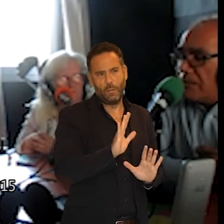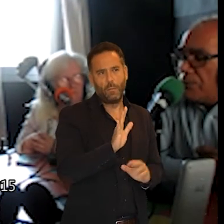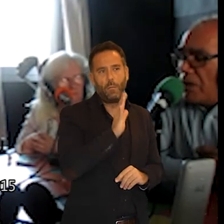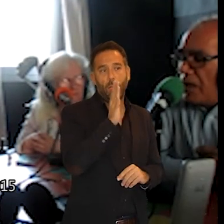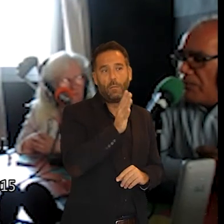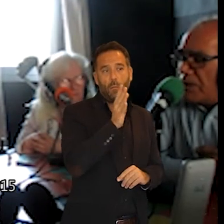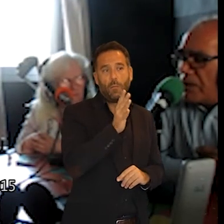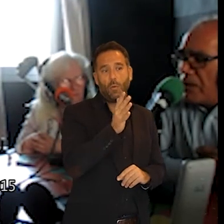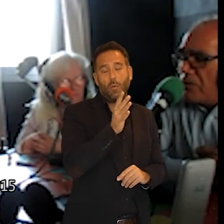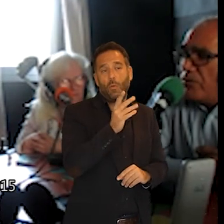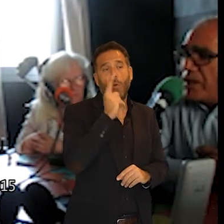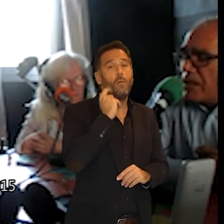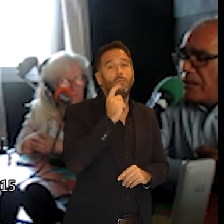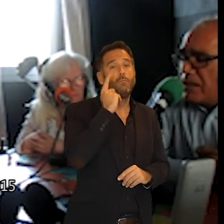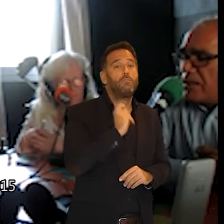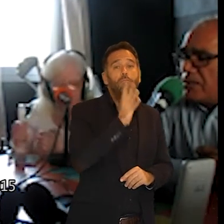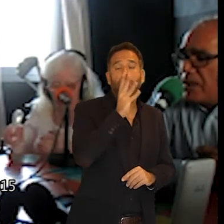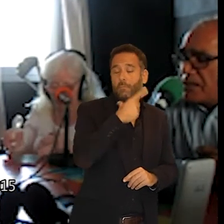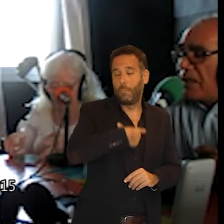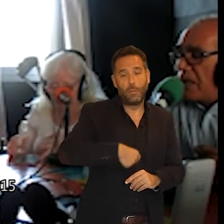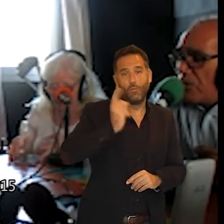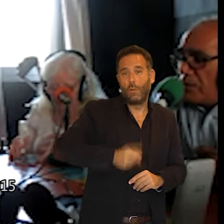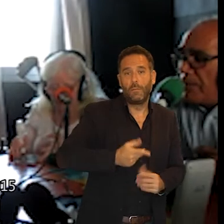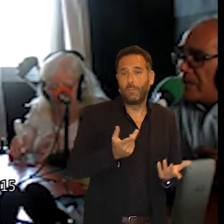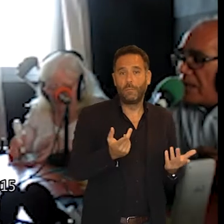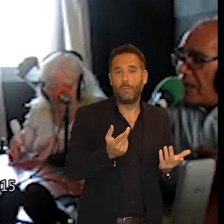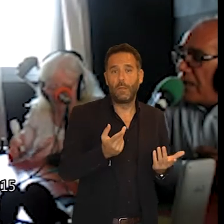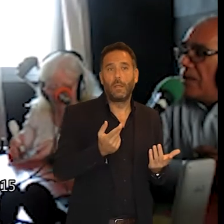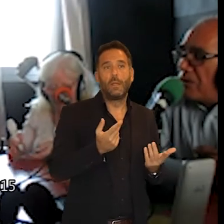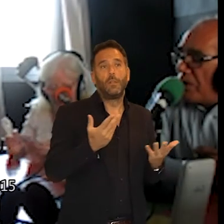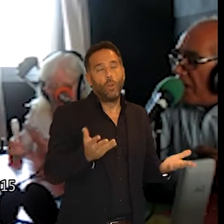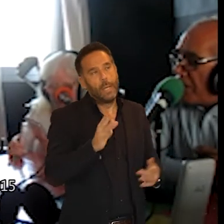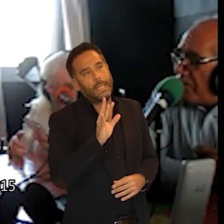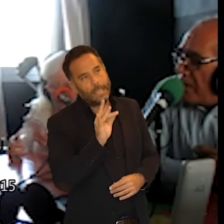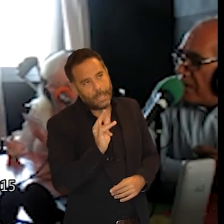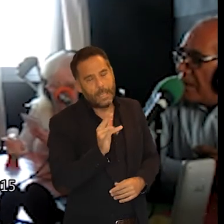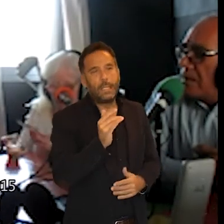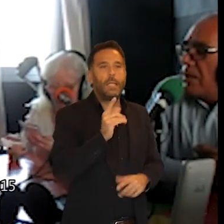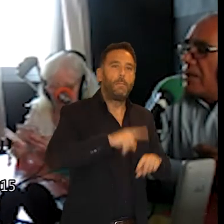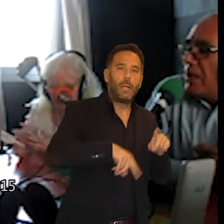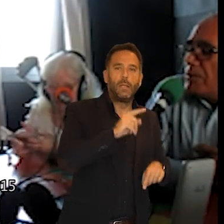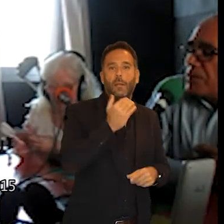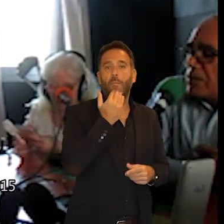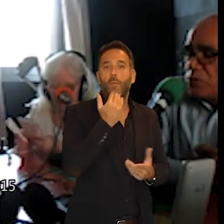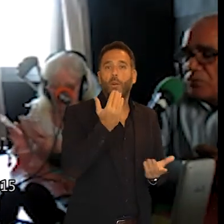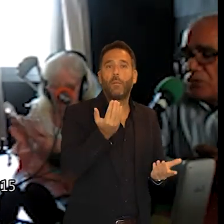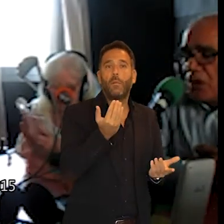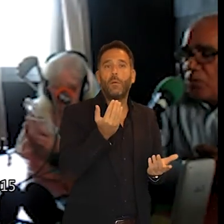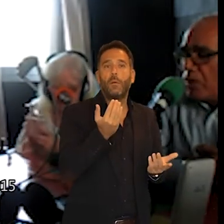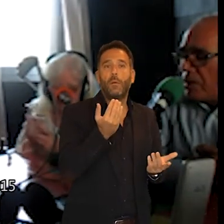el hábito lo hace la persona, ¿no? Entonces, sí. En parte sí, porque, por ejemplo, según también